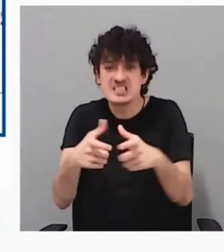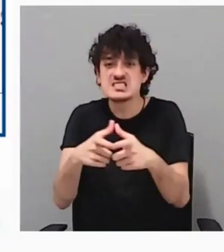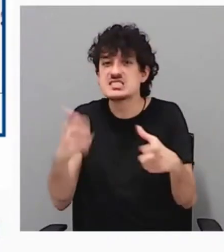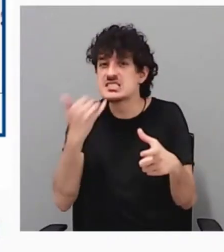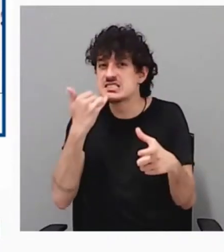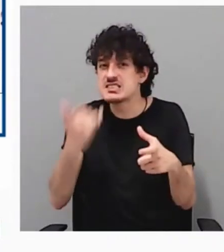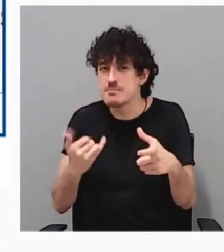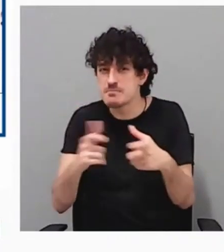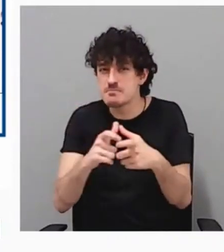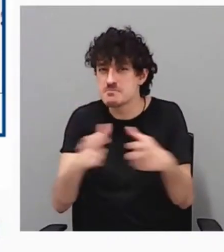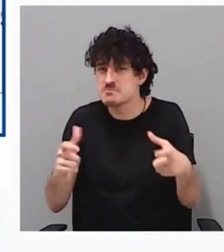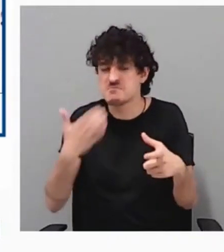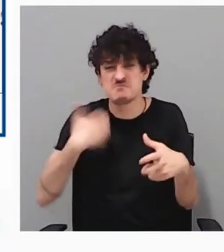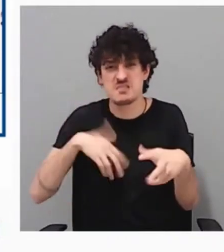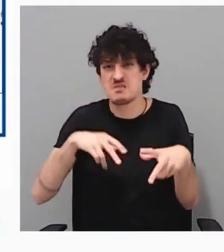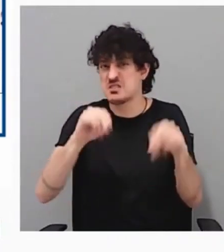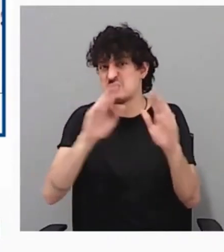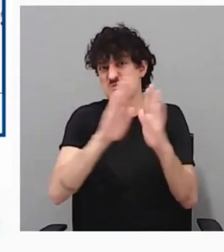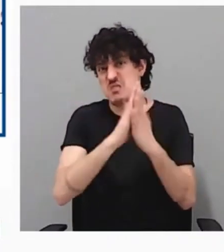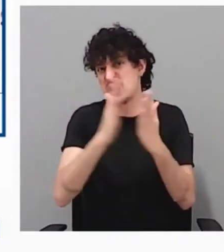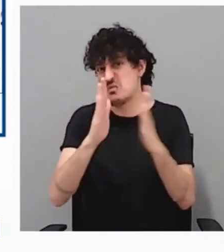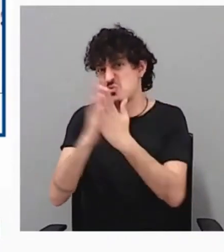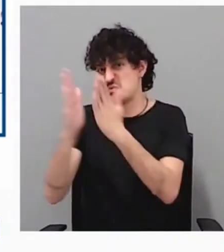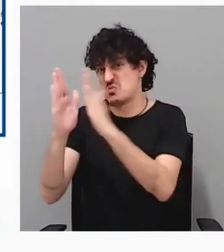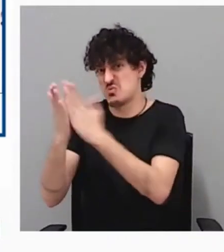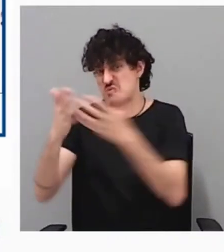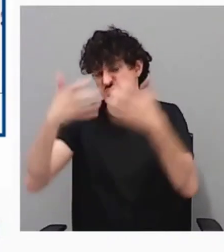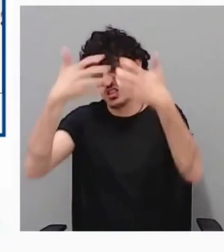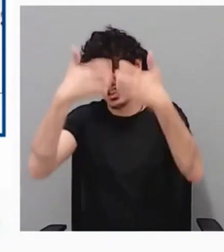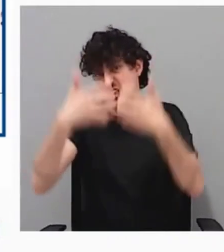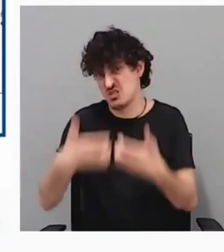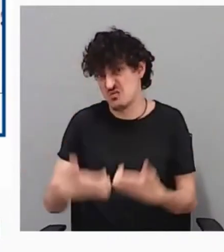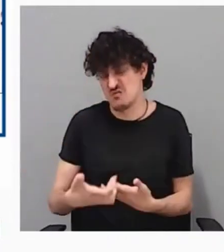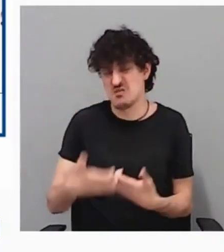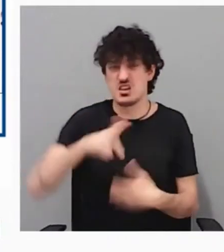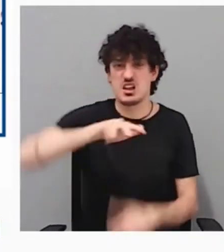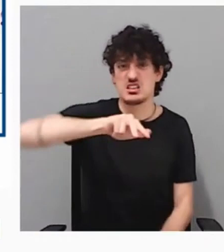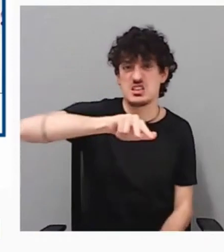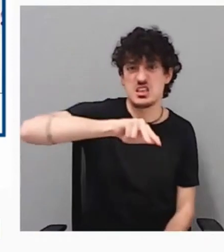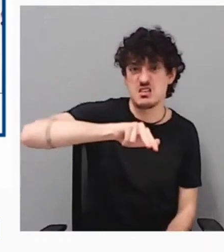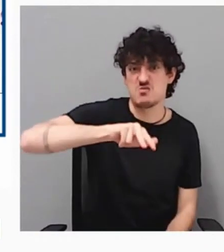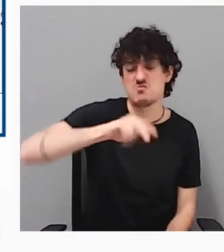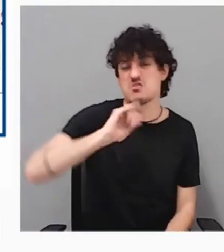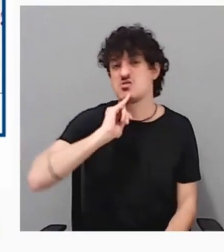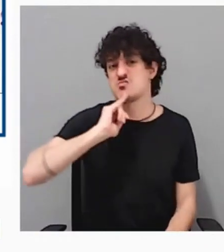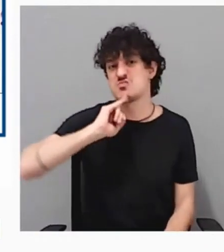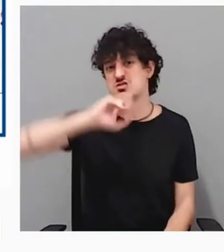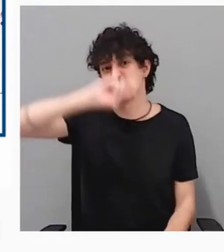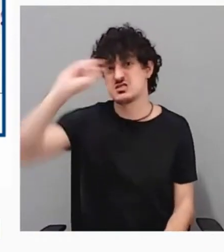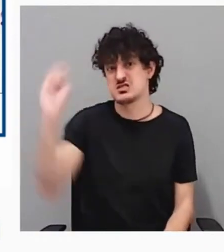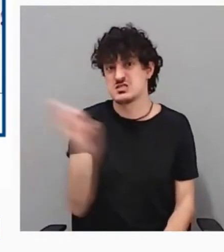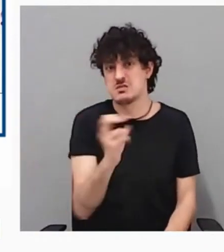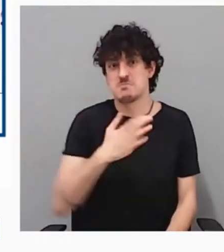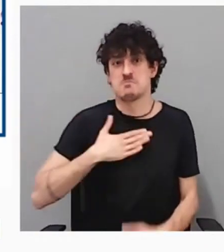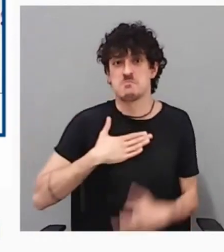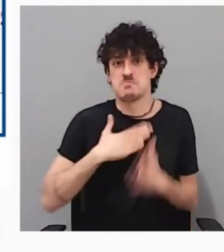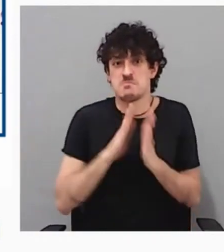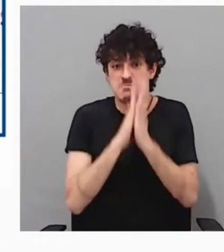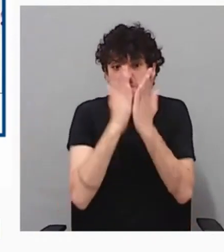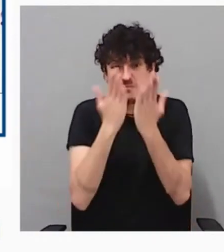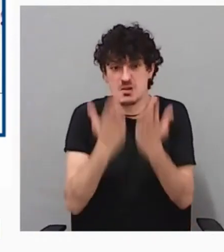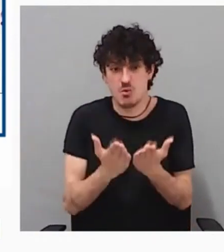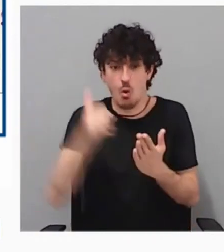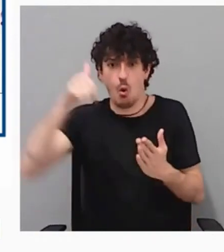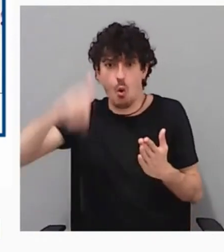hay muchas cosas escritas por mí en español y en varios idiomas sobre estos temas. Mi libro, que es donde resumo mucho de lo que he contado hoy,